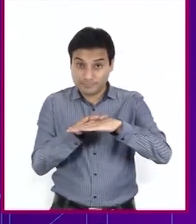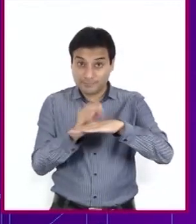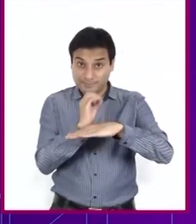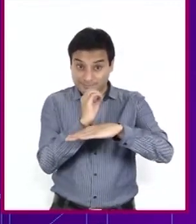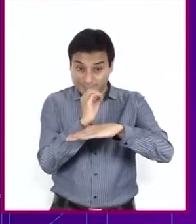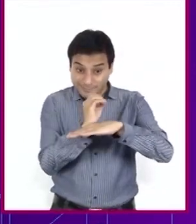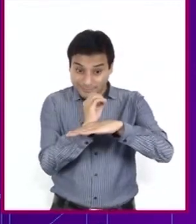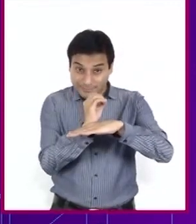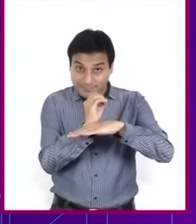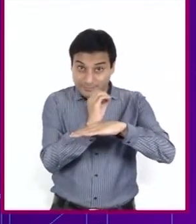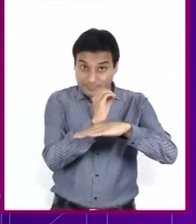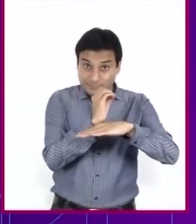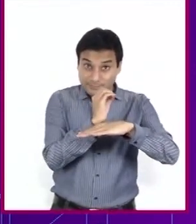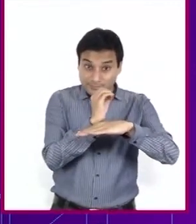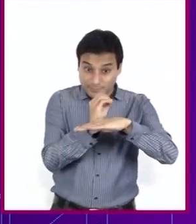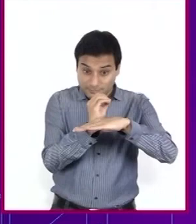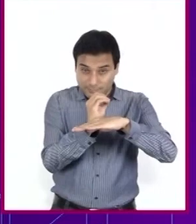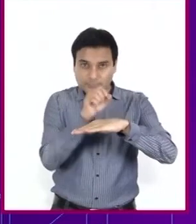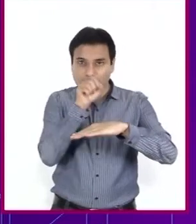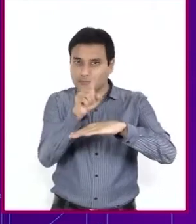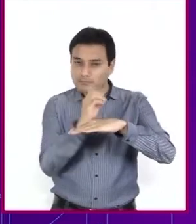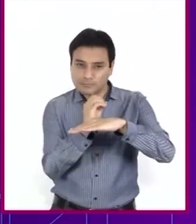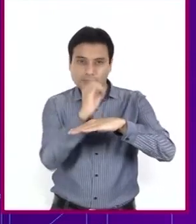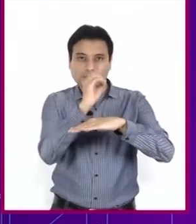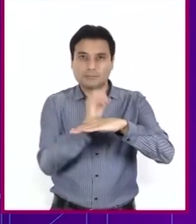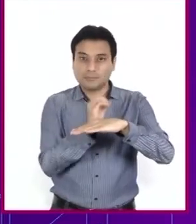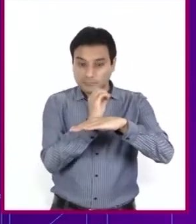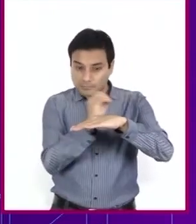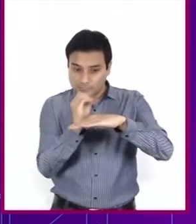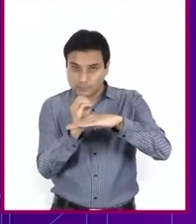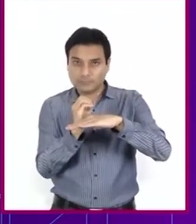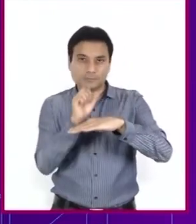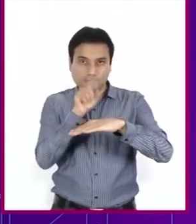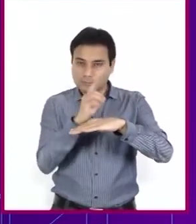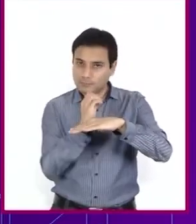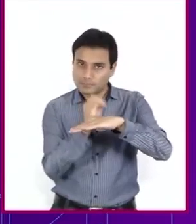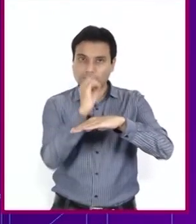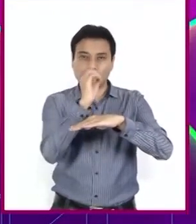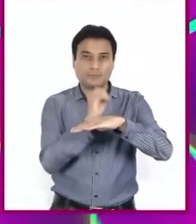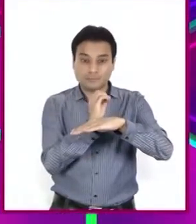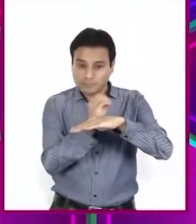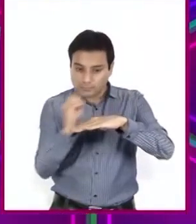altura y coinciden con el número de la posición que ocupan. Muy bien, Leslie.